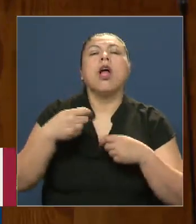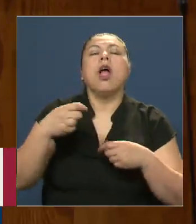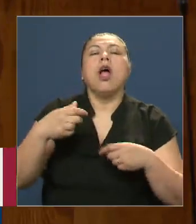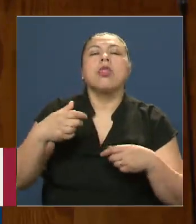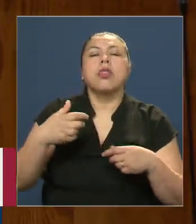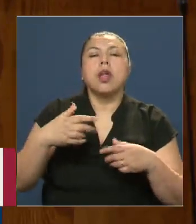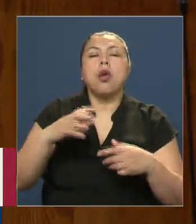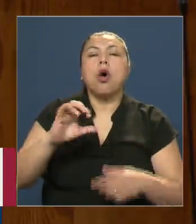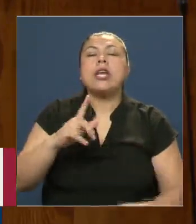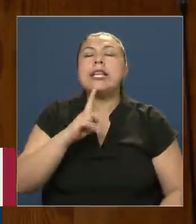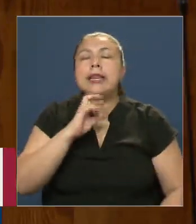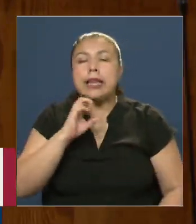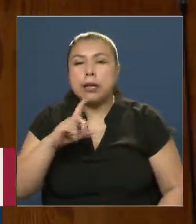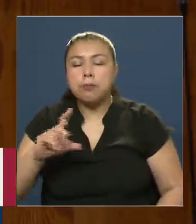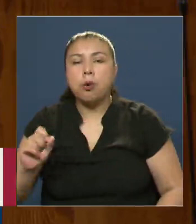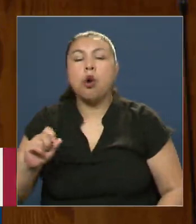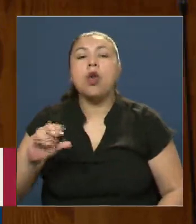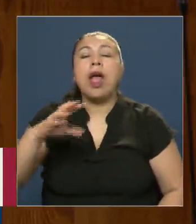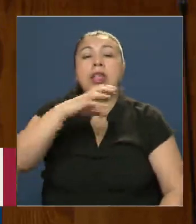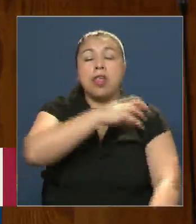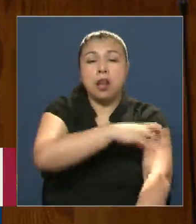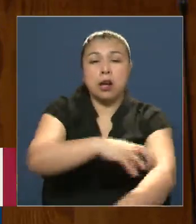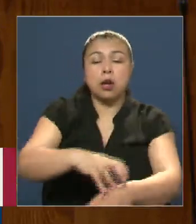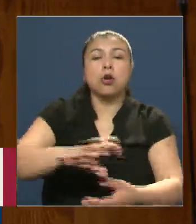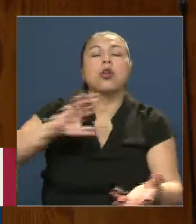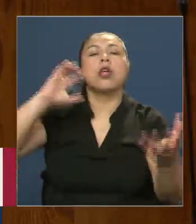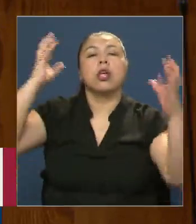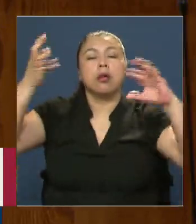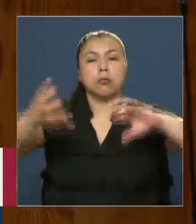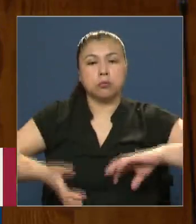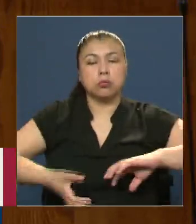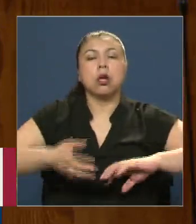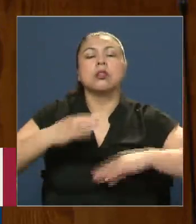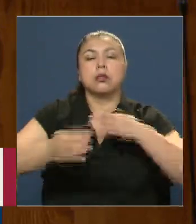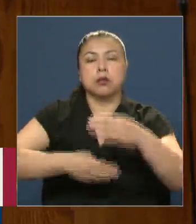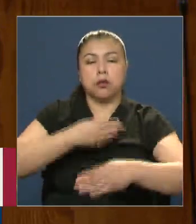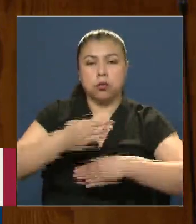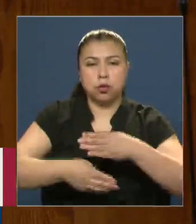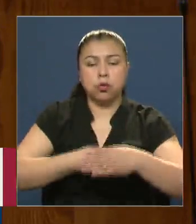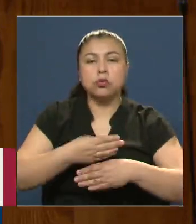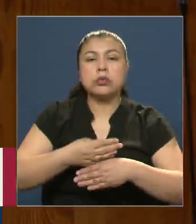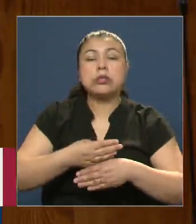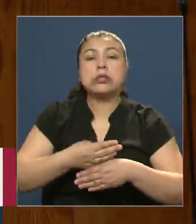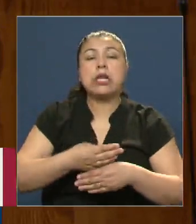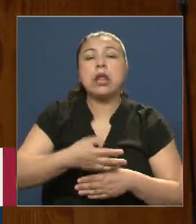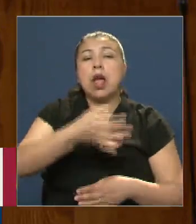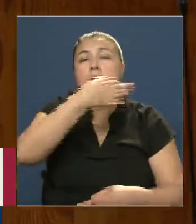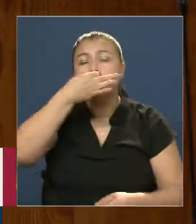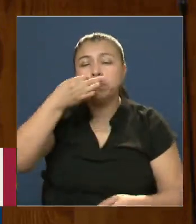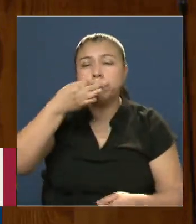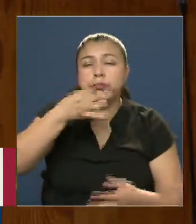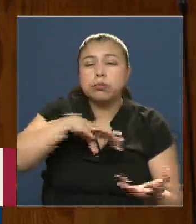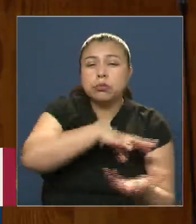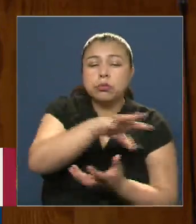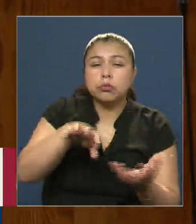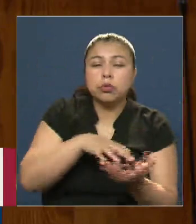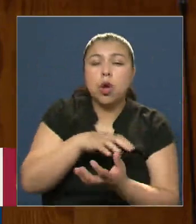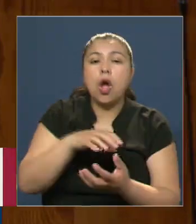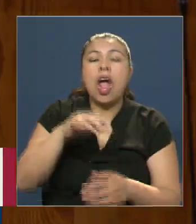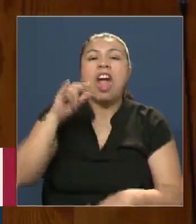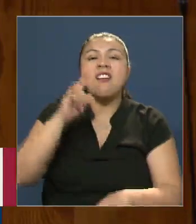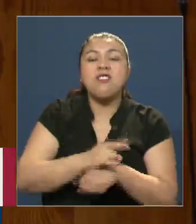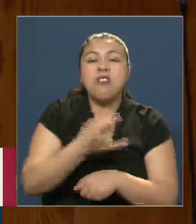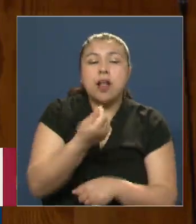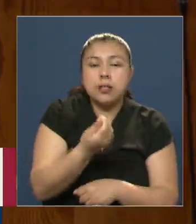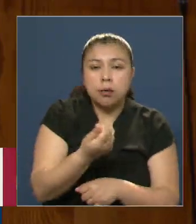escala nacional, regional y mundial. La evolución de los delitos de corrupción, falsificación de moneda y